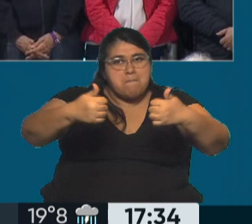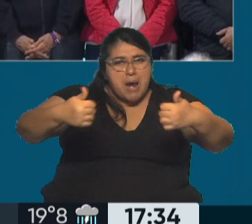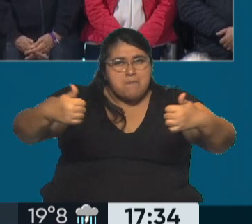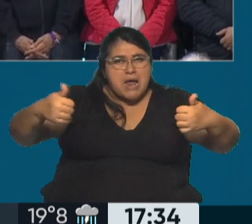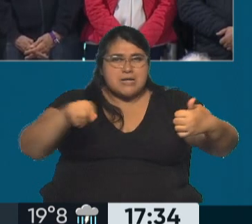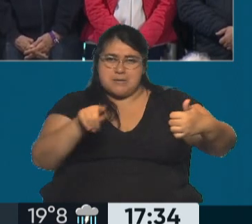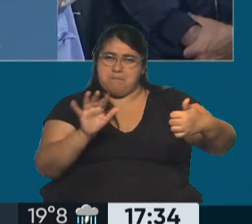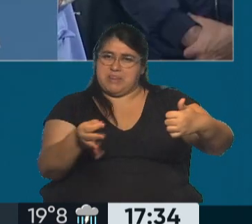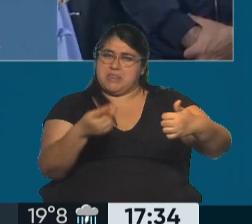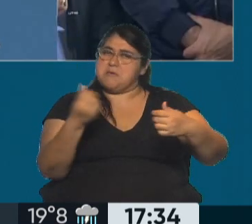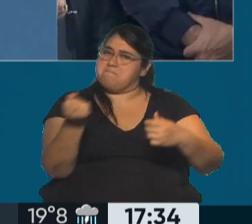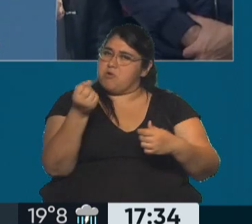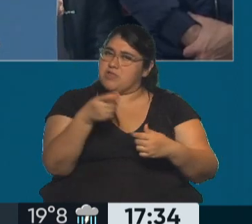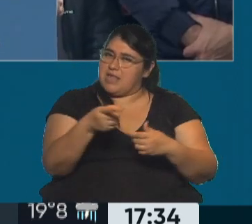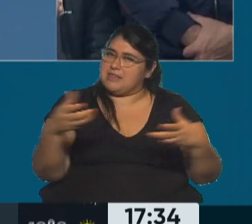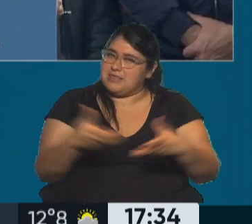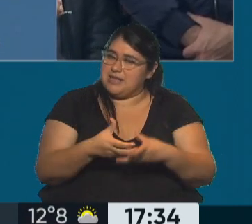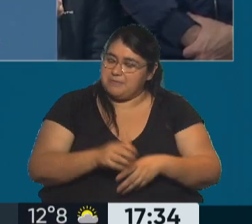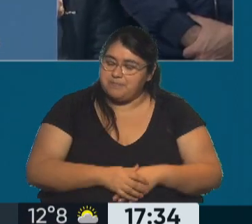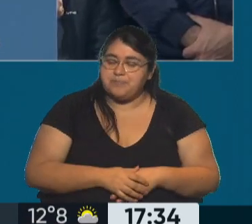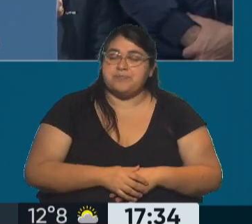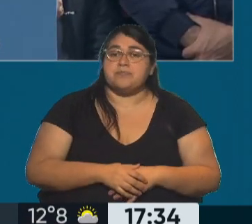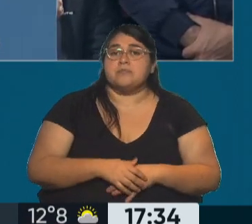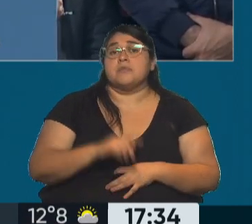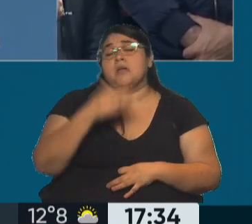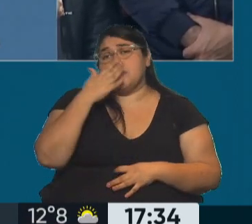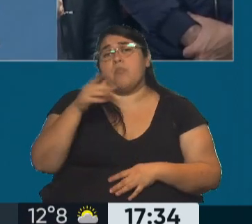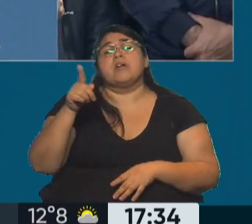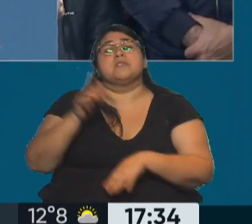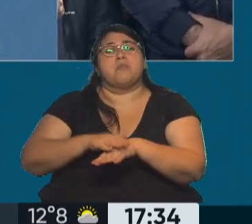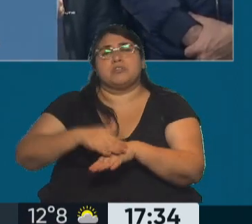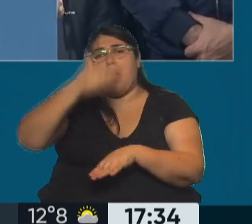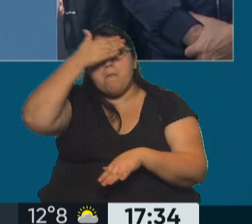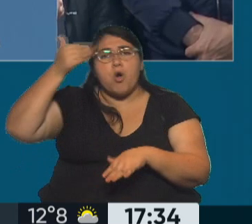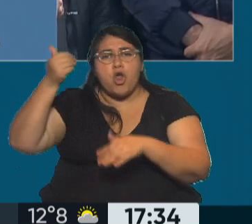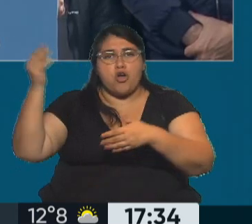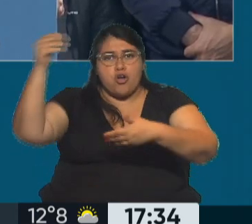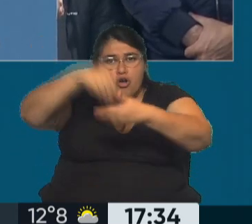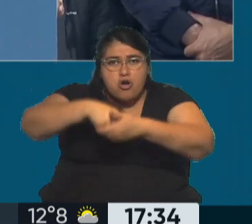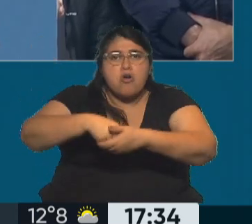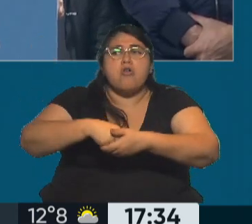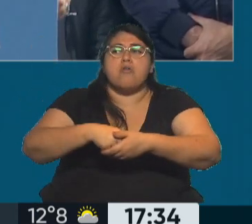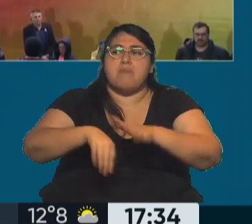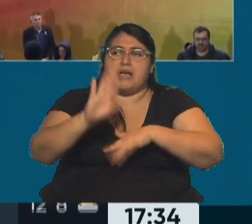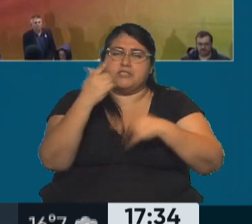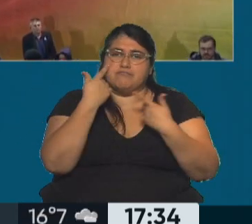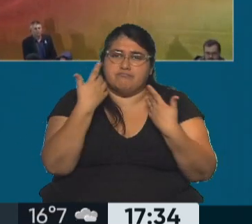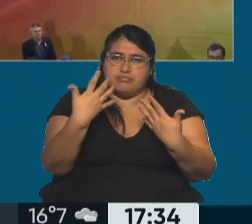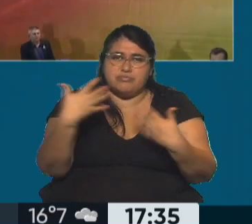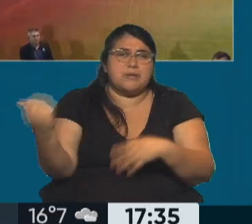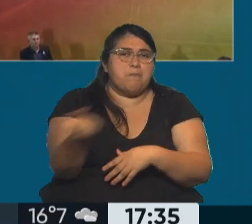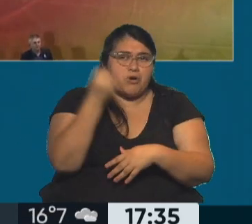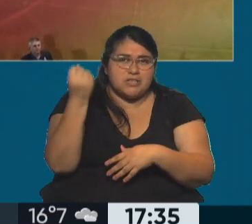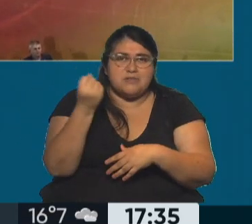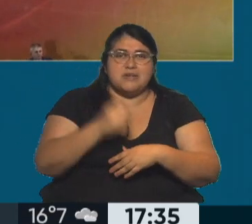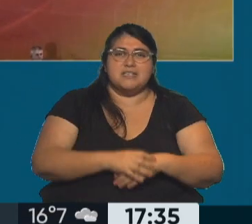de las fotos de la tarde. Y después decir, por ejemplo, que se sumaron dirigentes como Cecilia Moró, también cada vez con más relevancia y más importancia